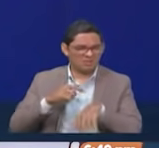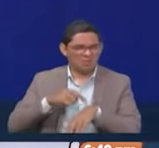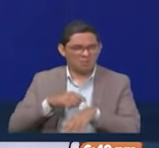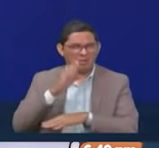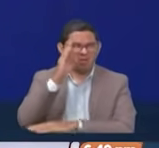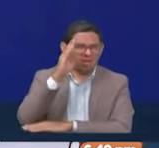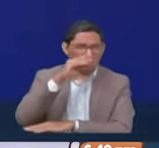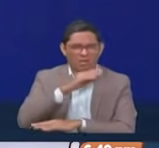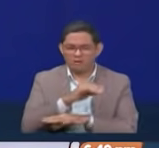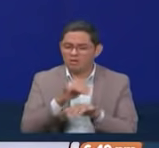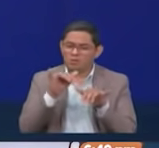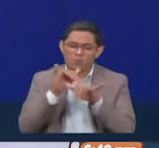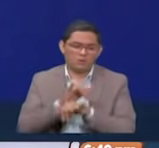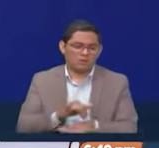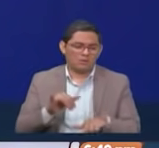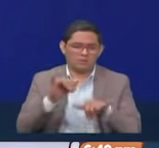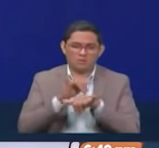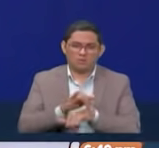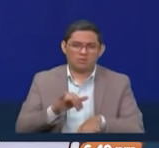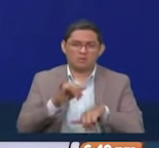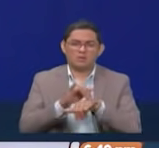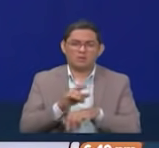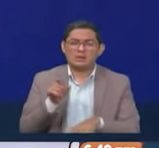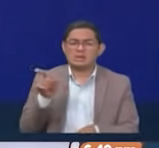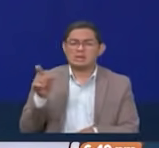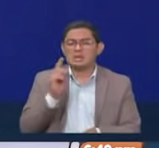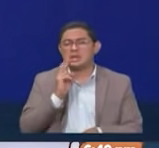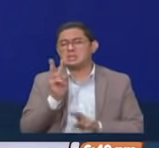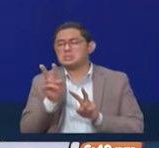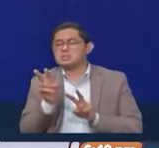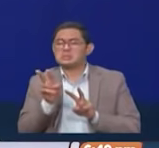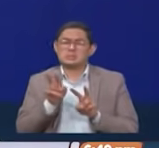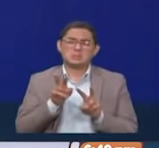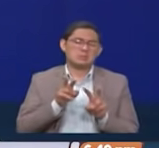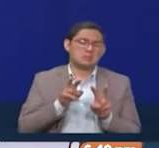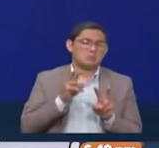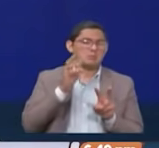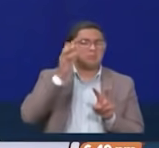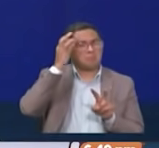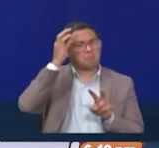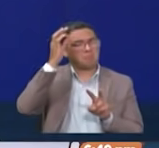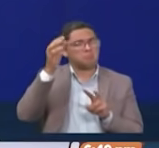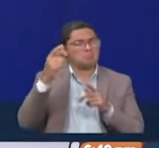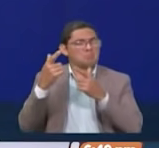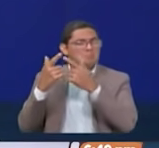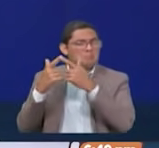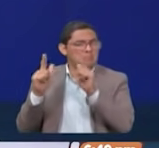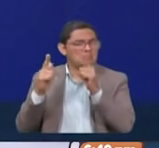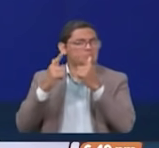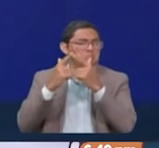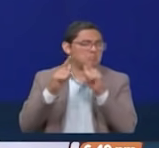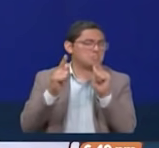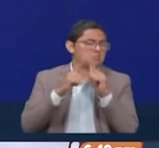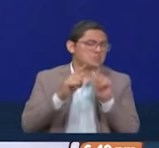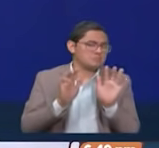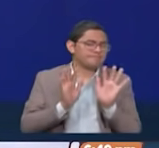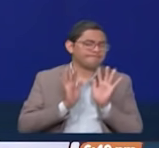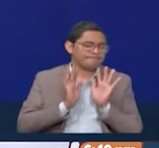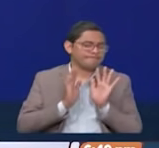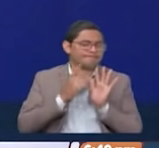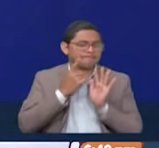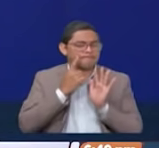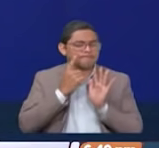donde nos mantendremos evaluando el posible levantamiento más adelante y